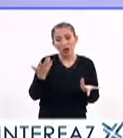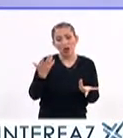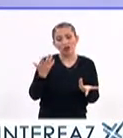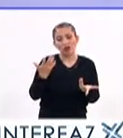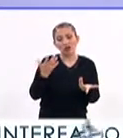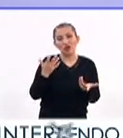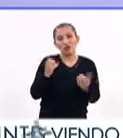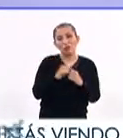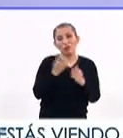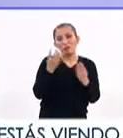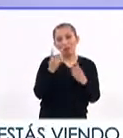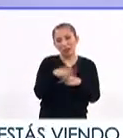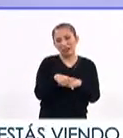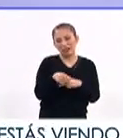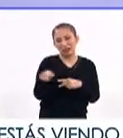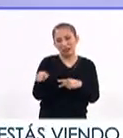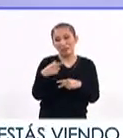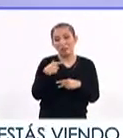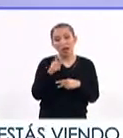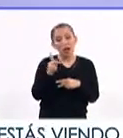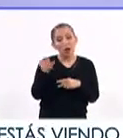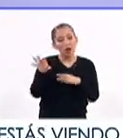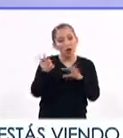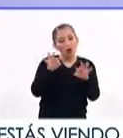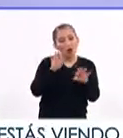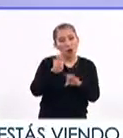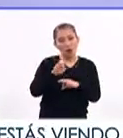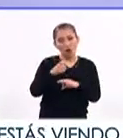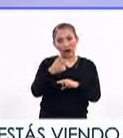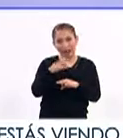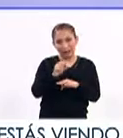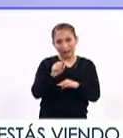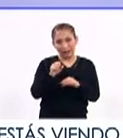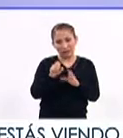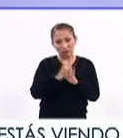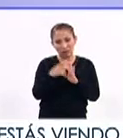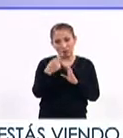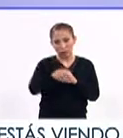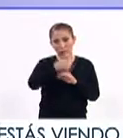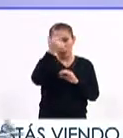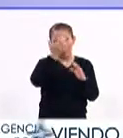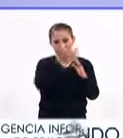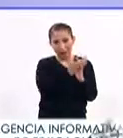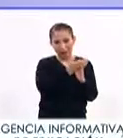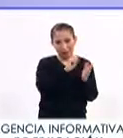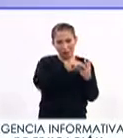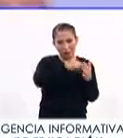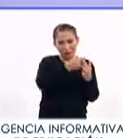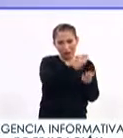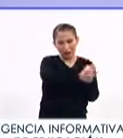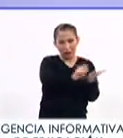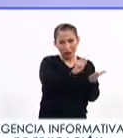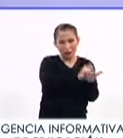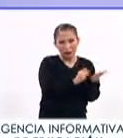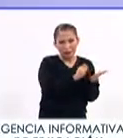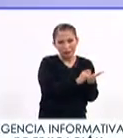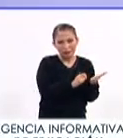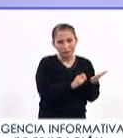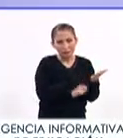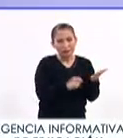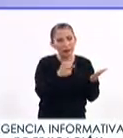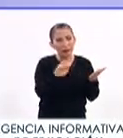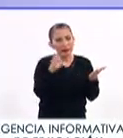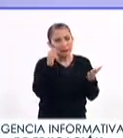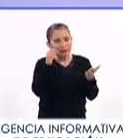compadritos, como les dicen, pero recupera Borges, por ejemplo, en su primera etapa de escritor,